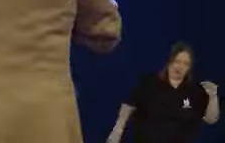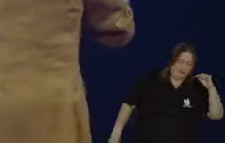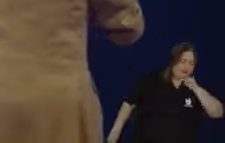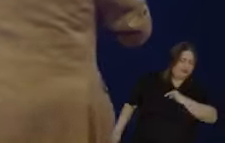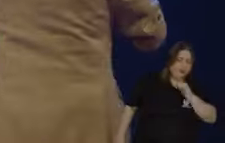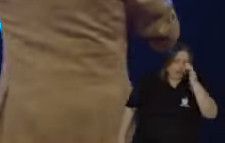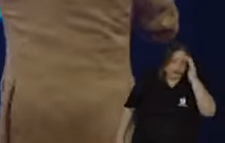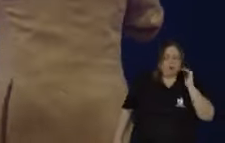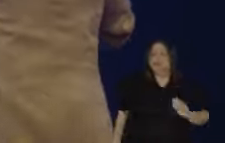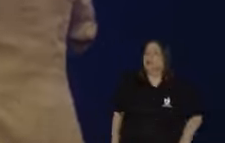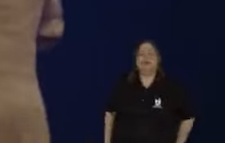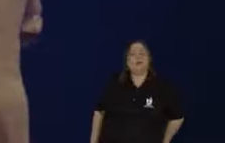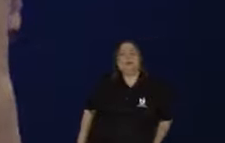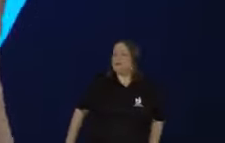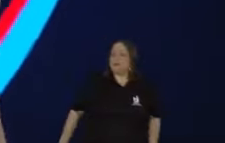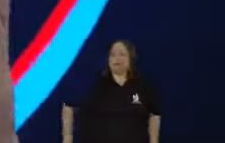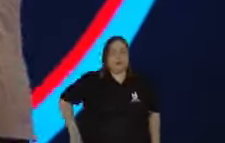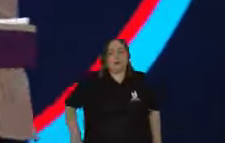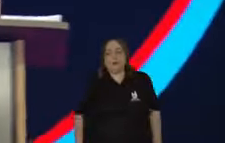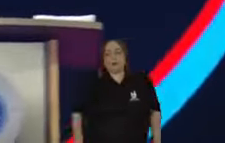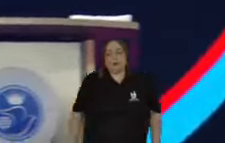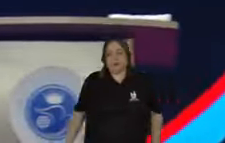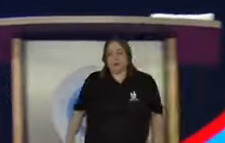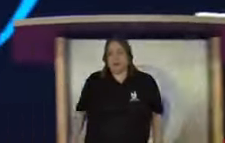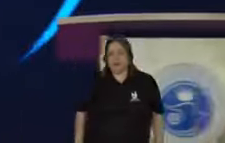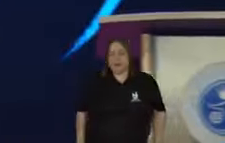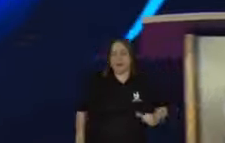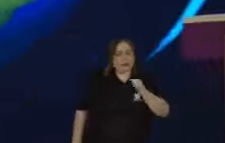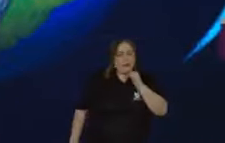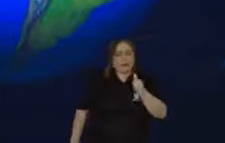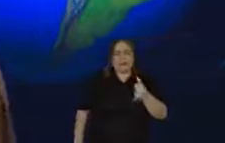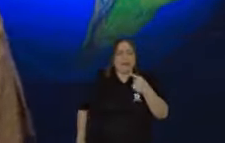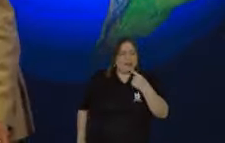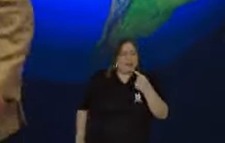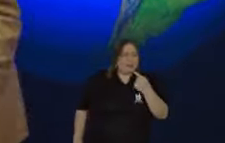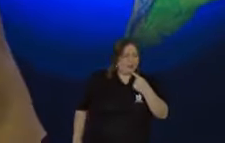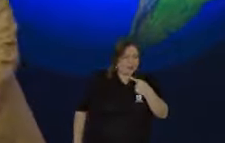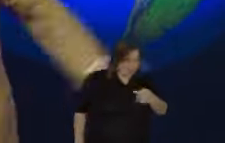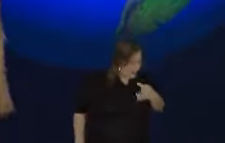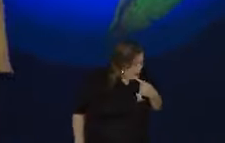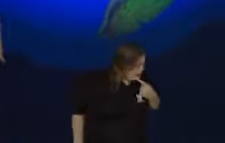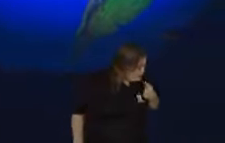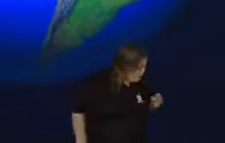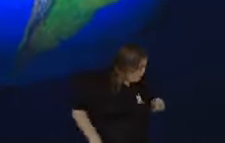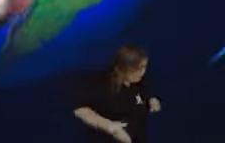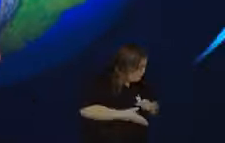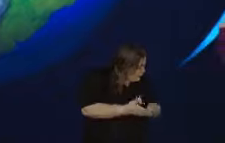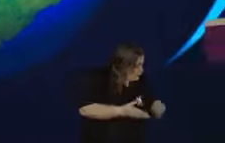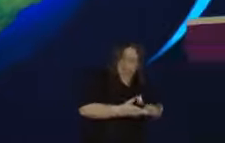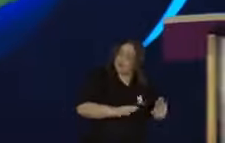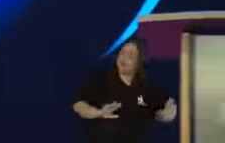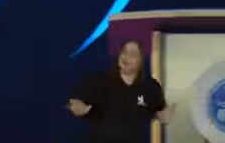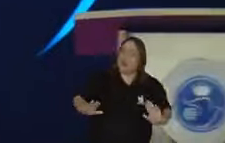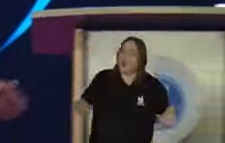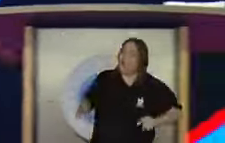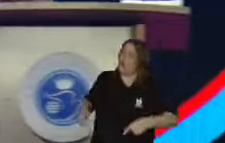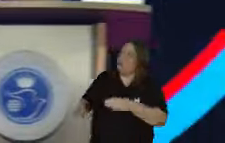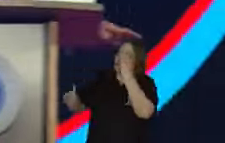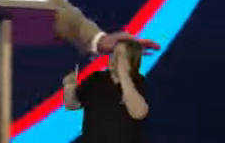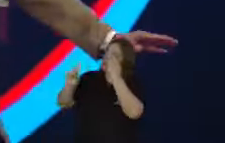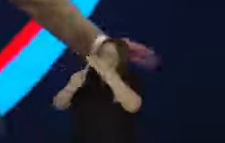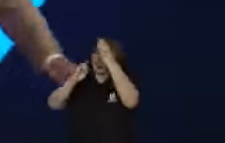Hago lo que quiero, como quiero, cuando quiero. No le tengo que preguntar ni pedir permiso a nadie. Ser igual a Dios.